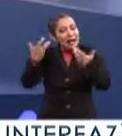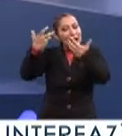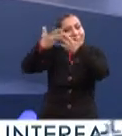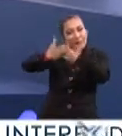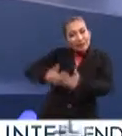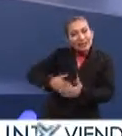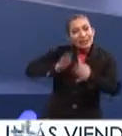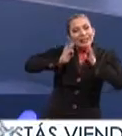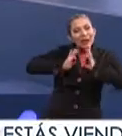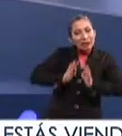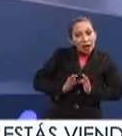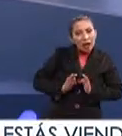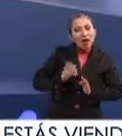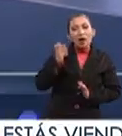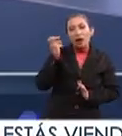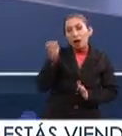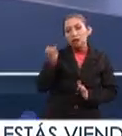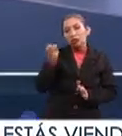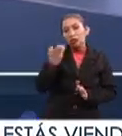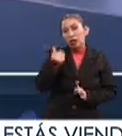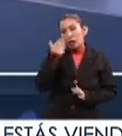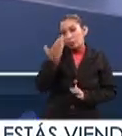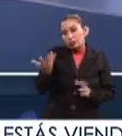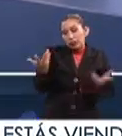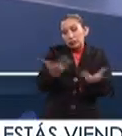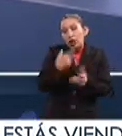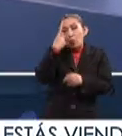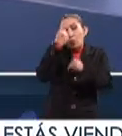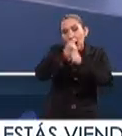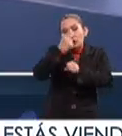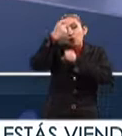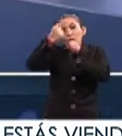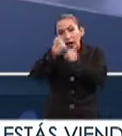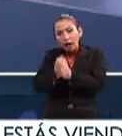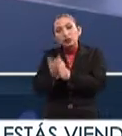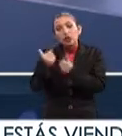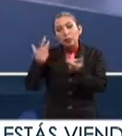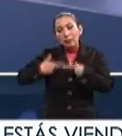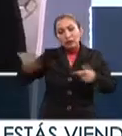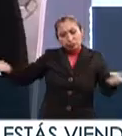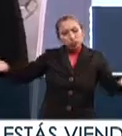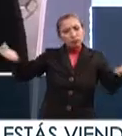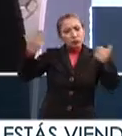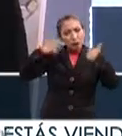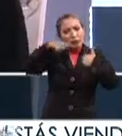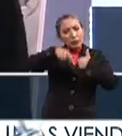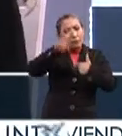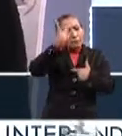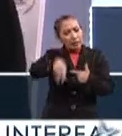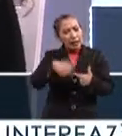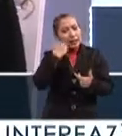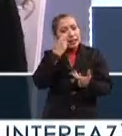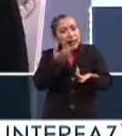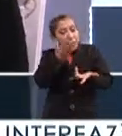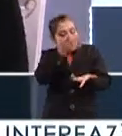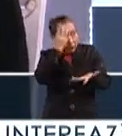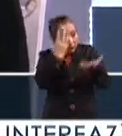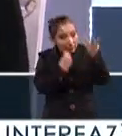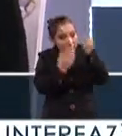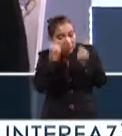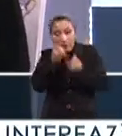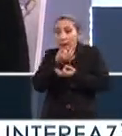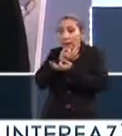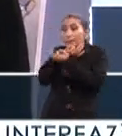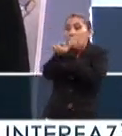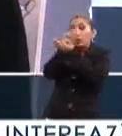en armonía. Y pues esto es algo que lo queremos hacer anualmente con personas pues que realmente transmiten para que se